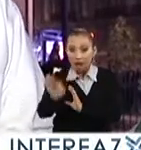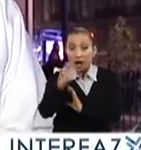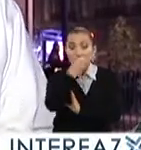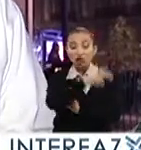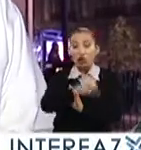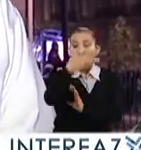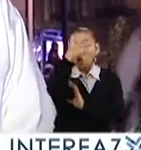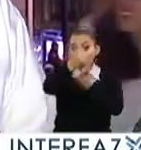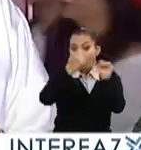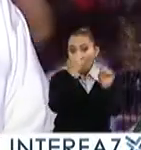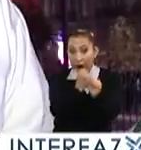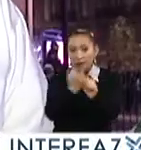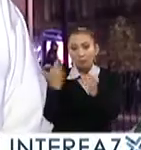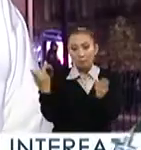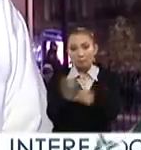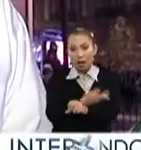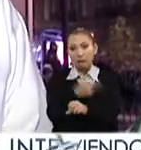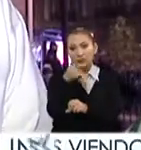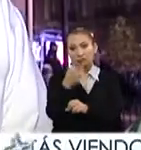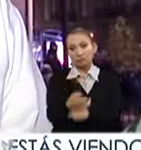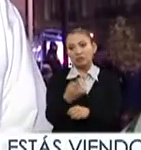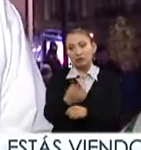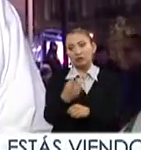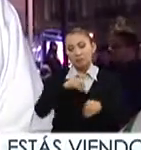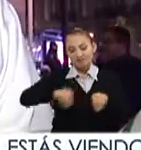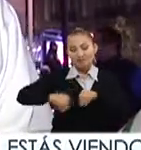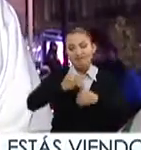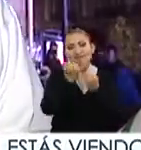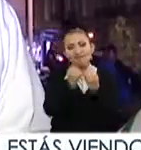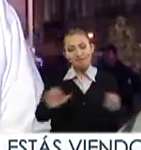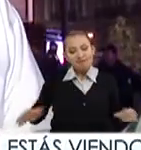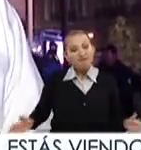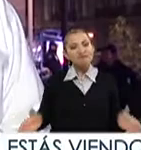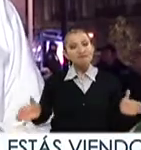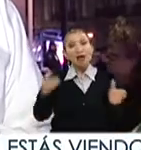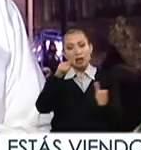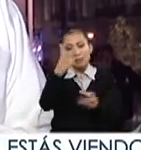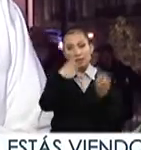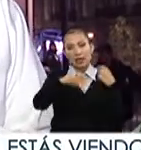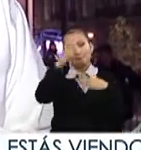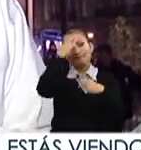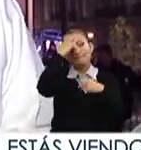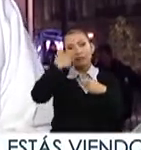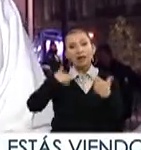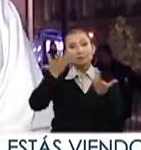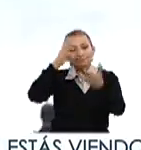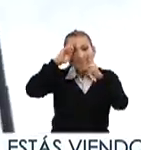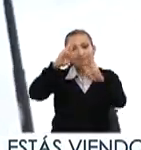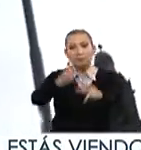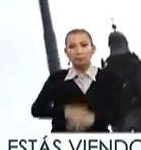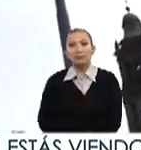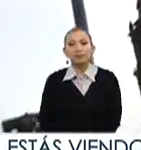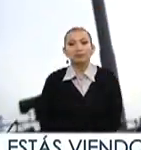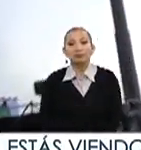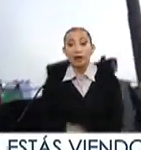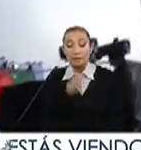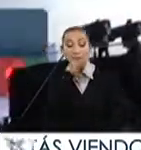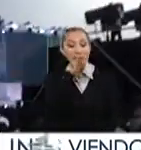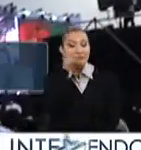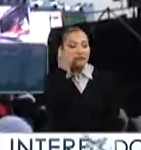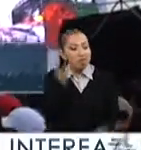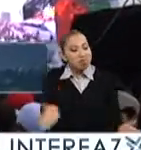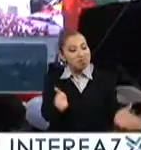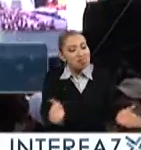Hace 208 años sucedió este movimiento de independencia y es lo que venimos a recordar y a venerar. Y es que los padres